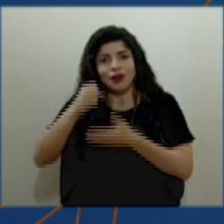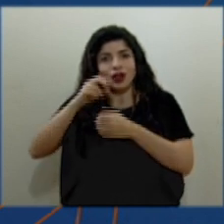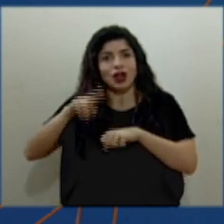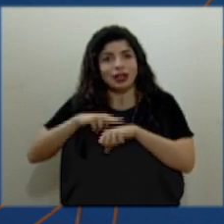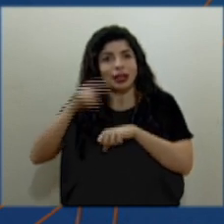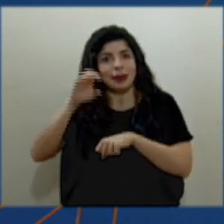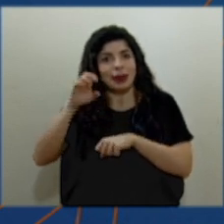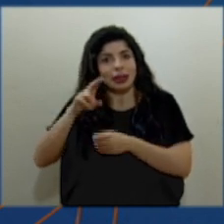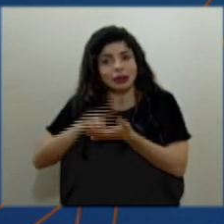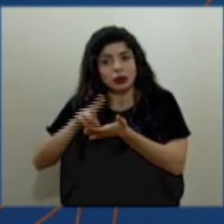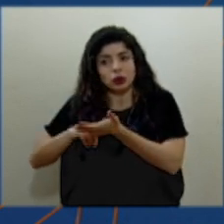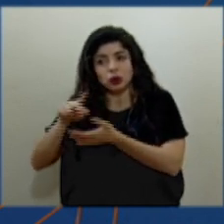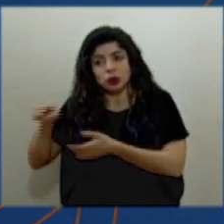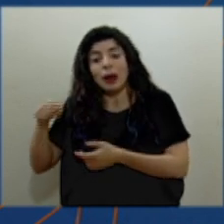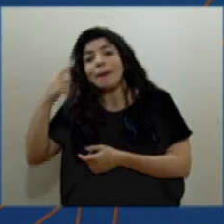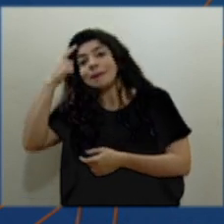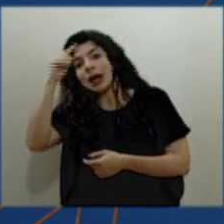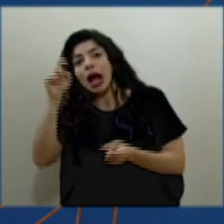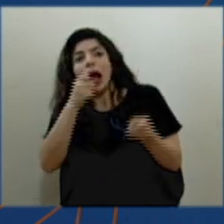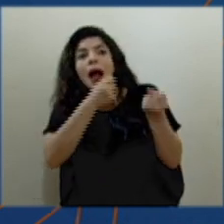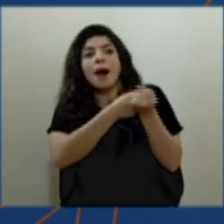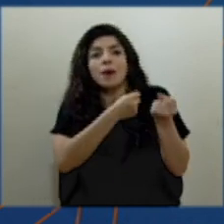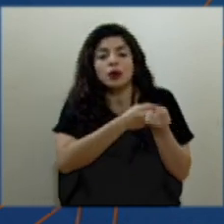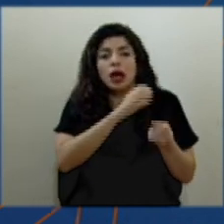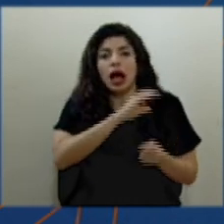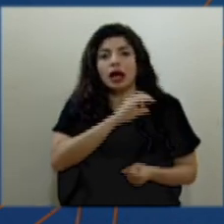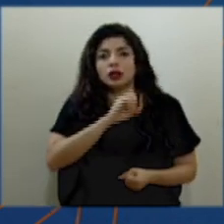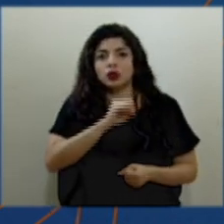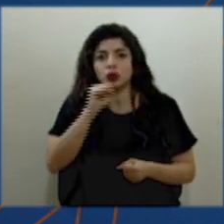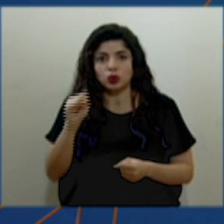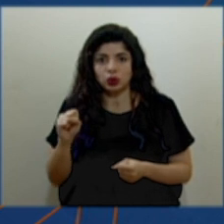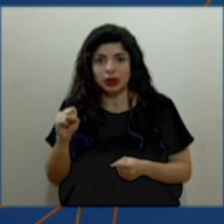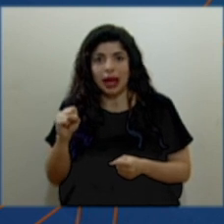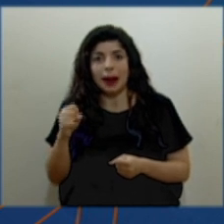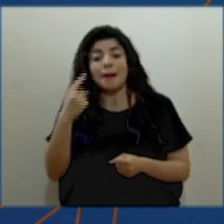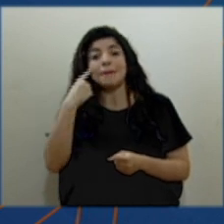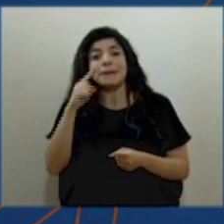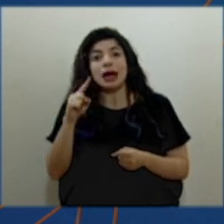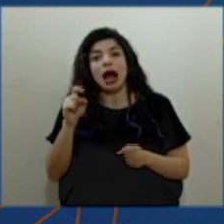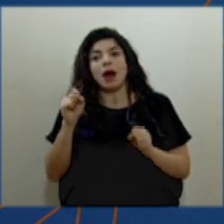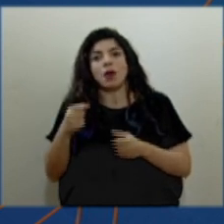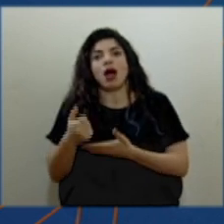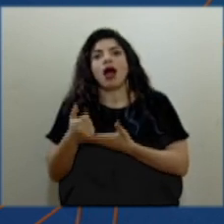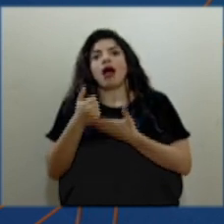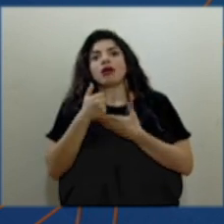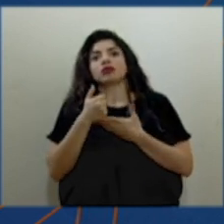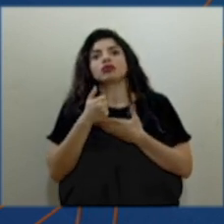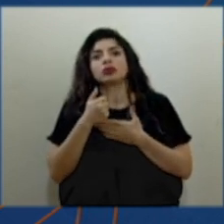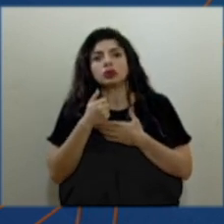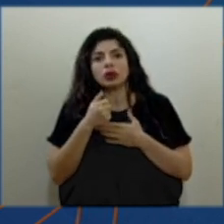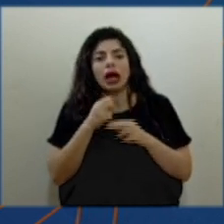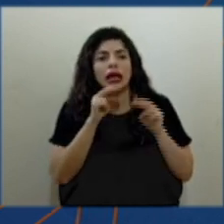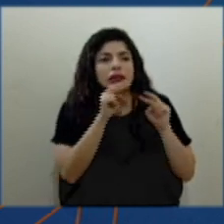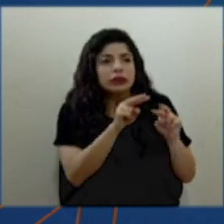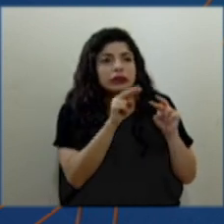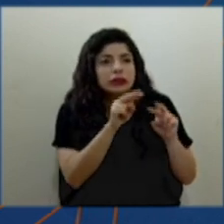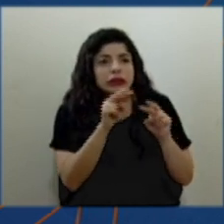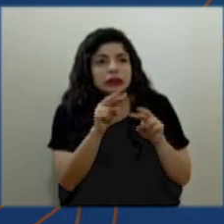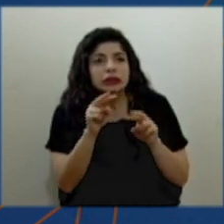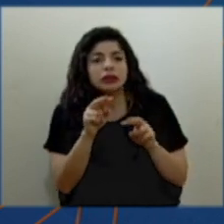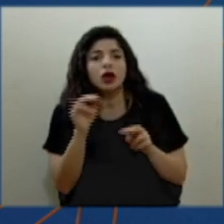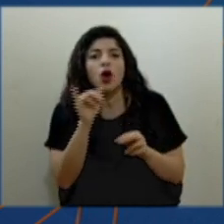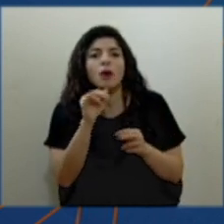Nacional de Emergencia en apoyo a la Caja Costarricense de Seguro Social para poder hacer ese seguimiento de